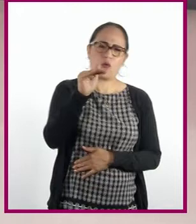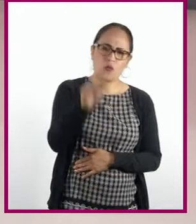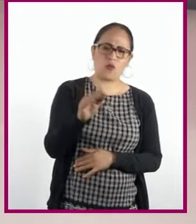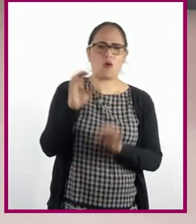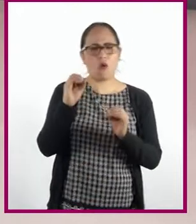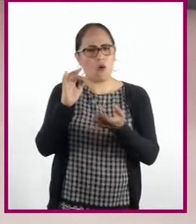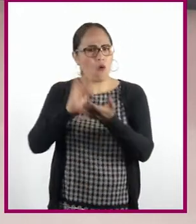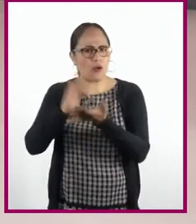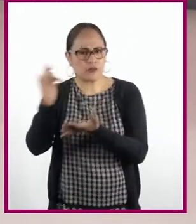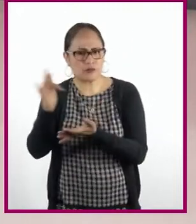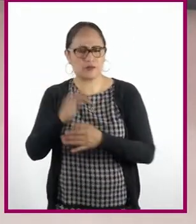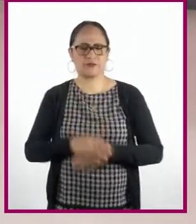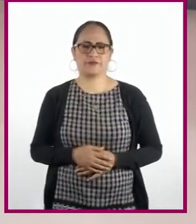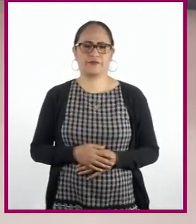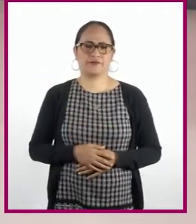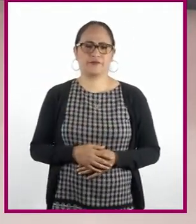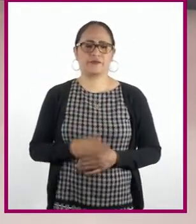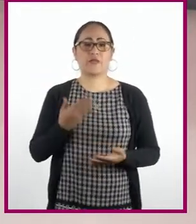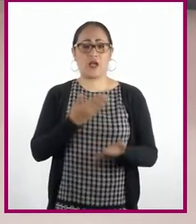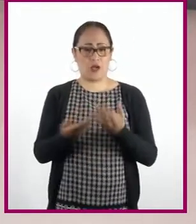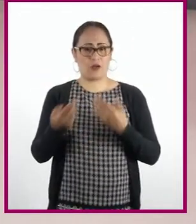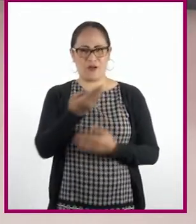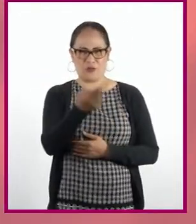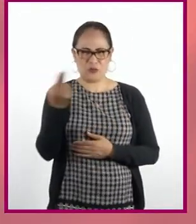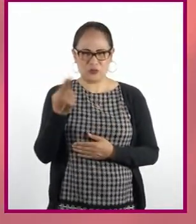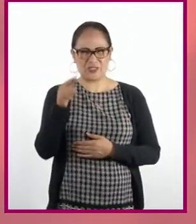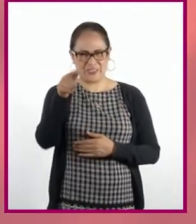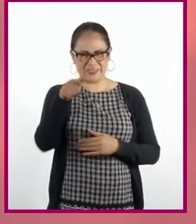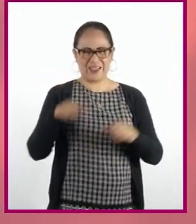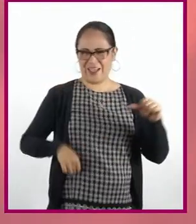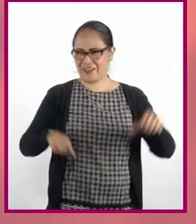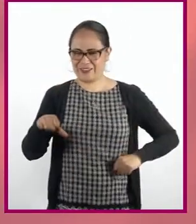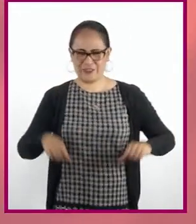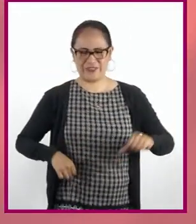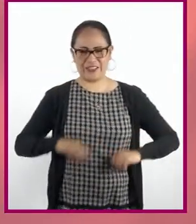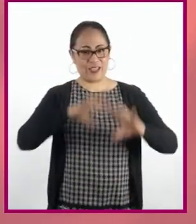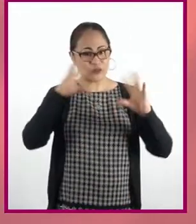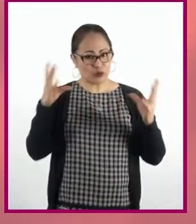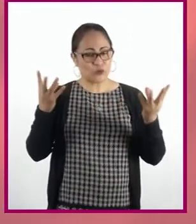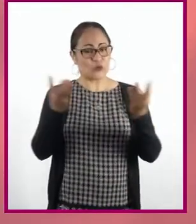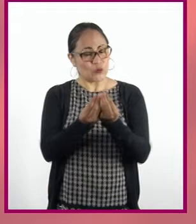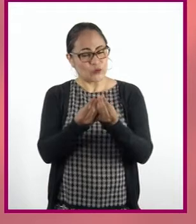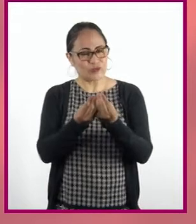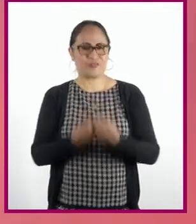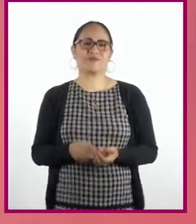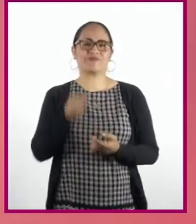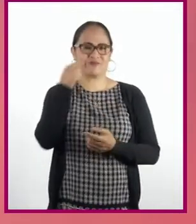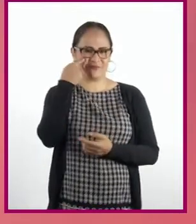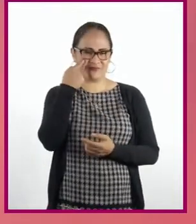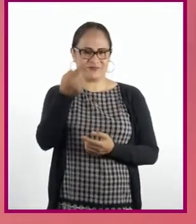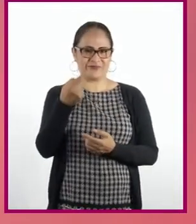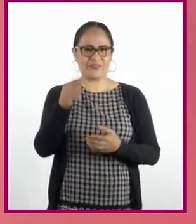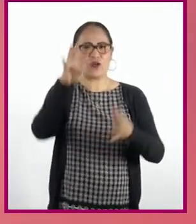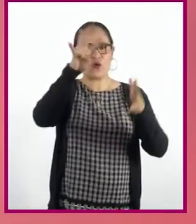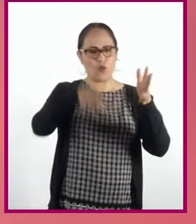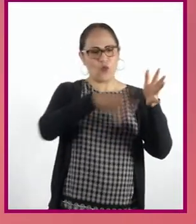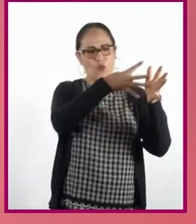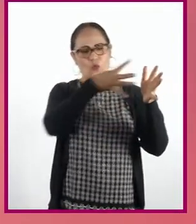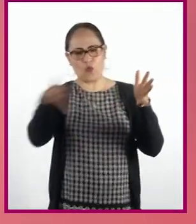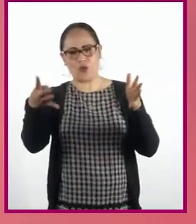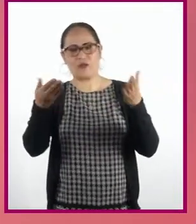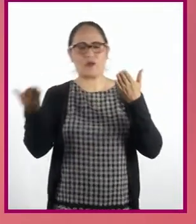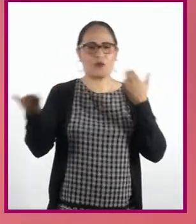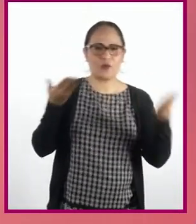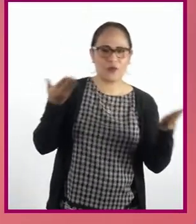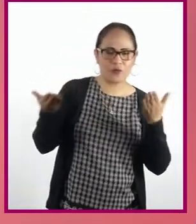agradecimiento. Ahora, los reto para que entre todos vayamos complementando un cuadro comparativo. Veamos